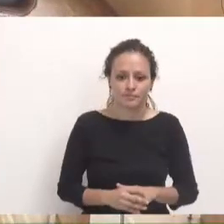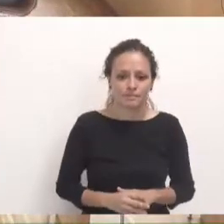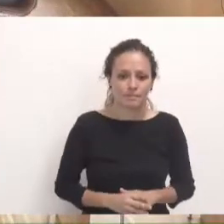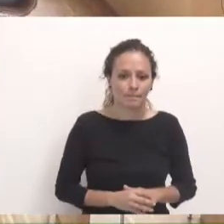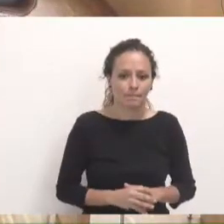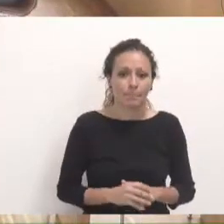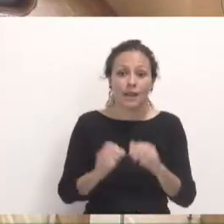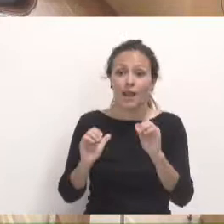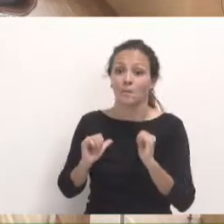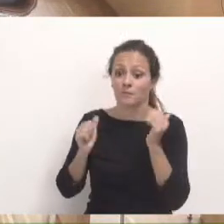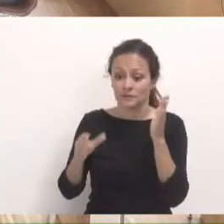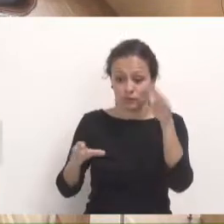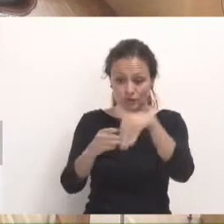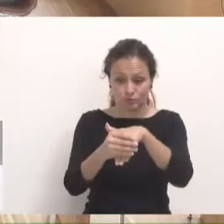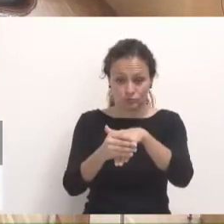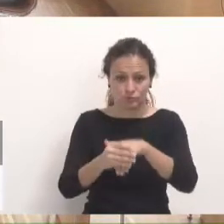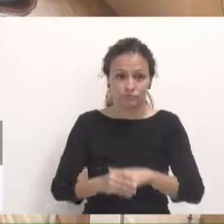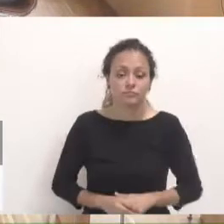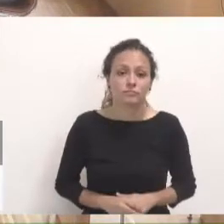¿Comienza la votación?